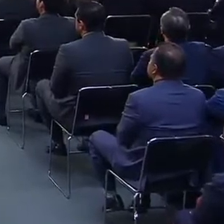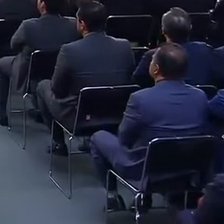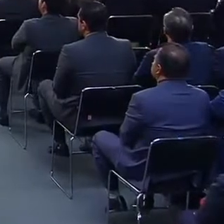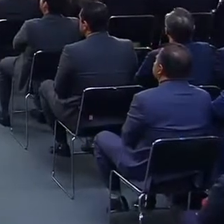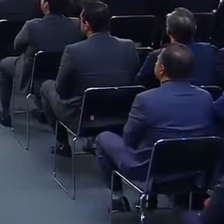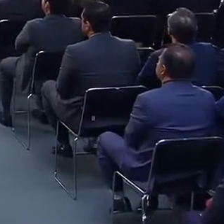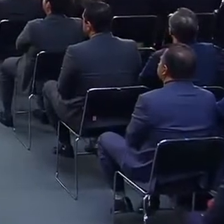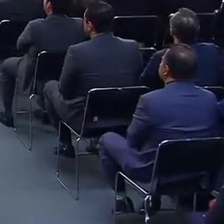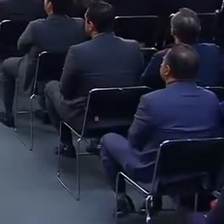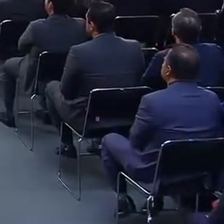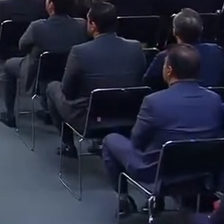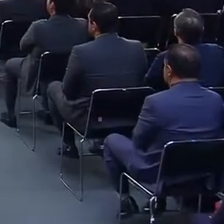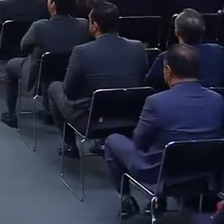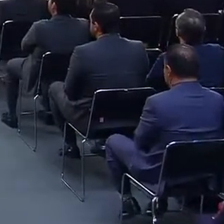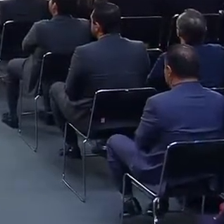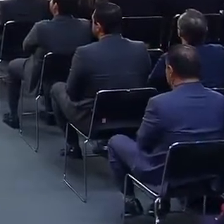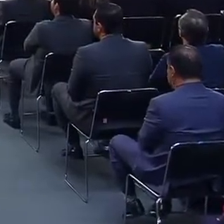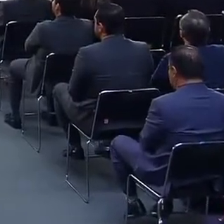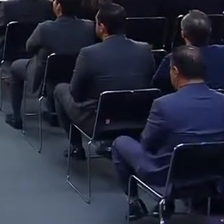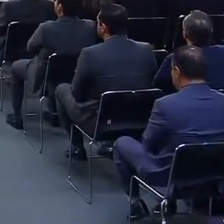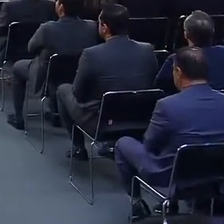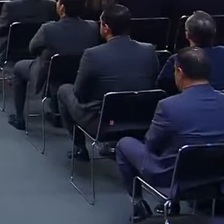El pueblo reconoce también